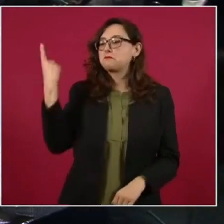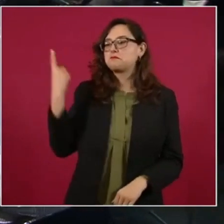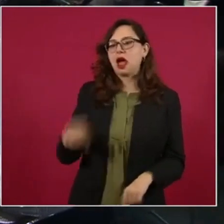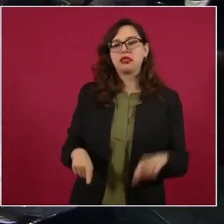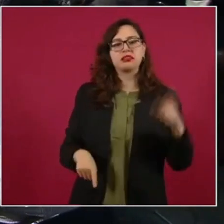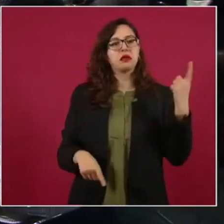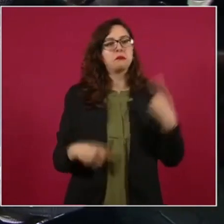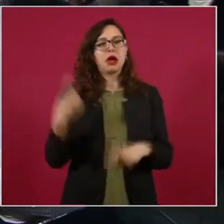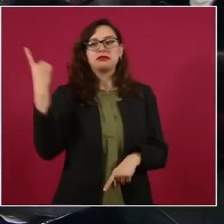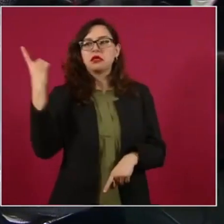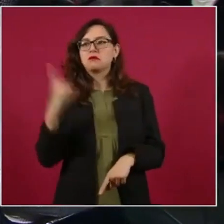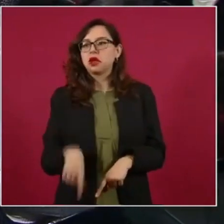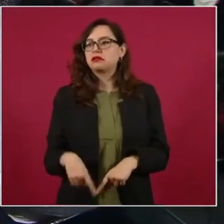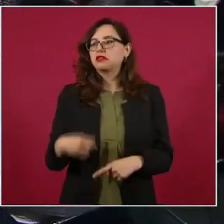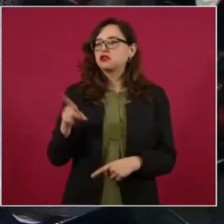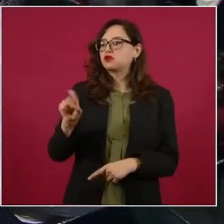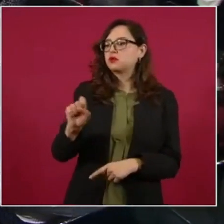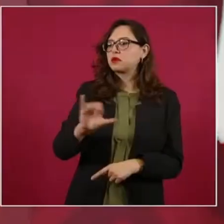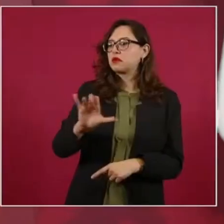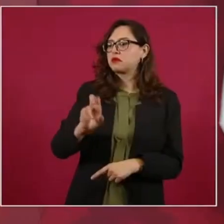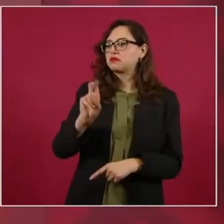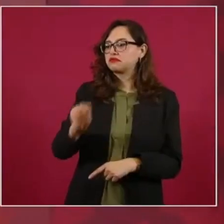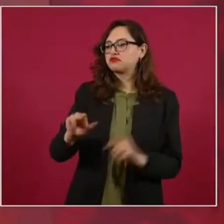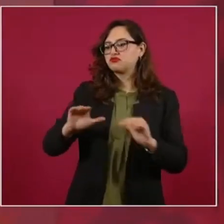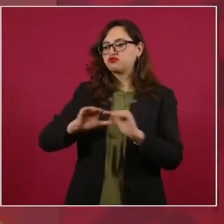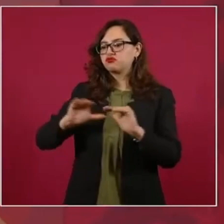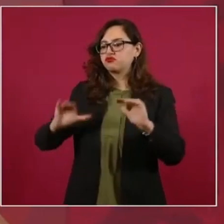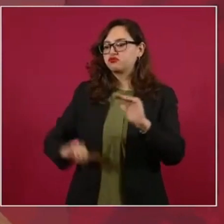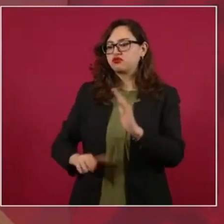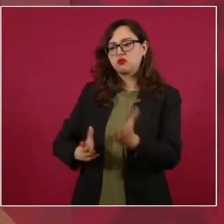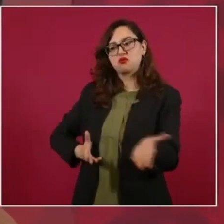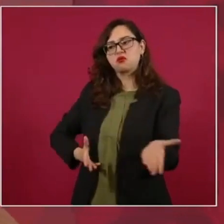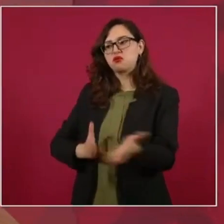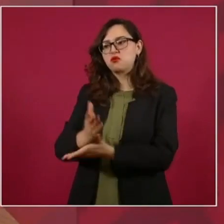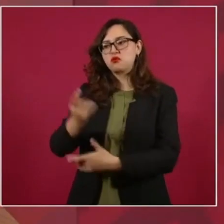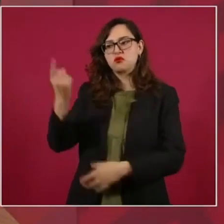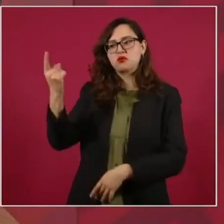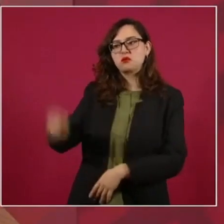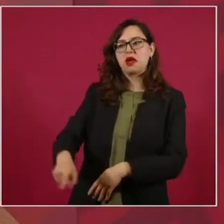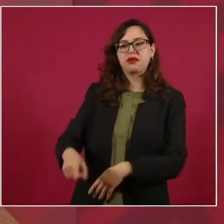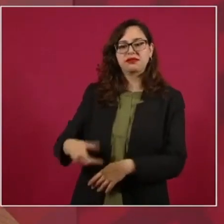decidía sobre la Corte, como sucedió